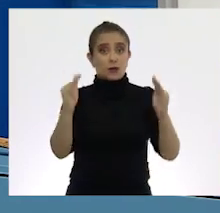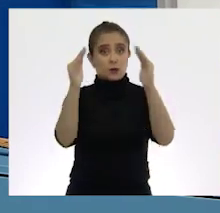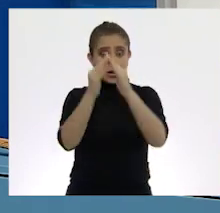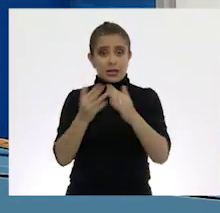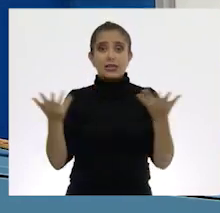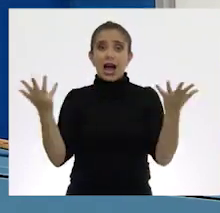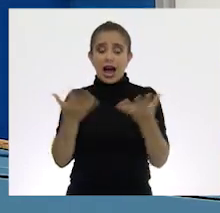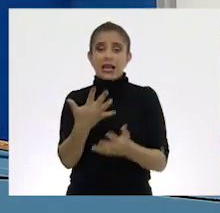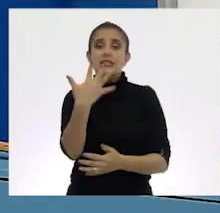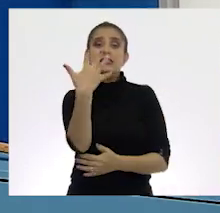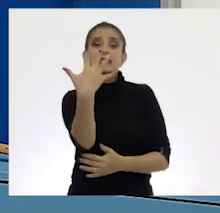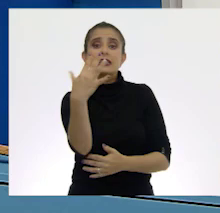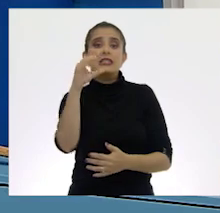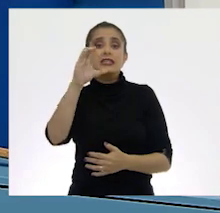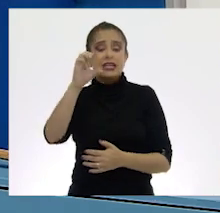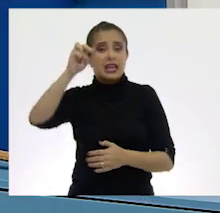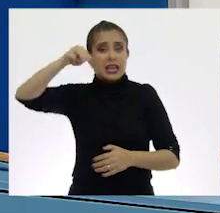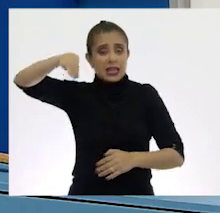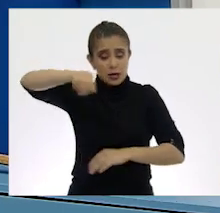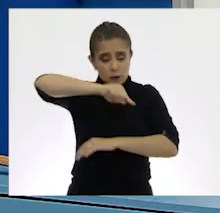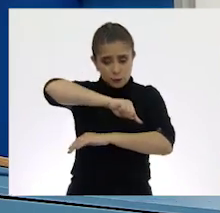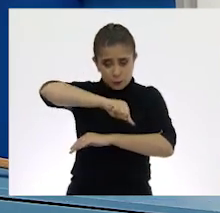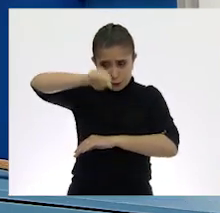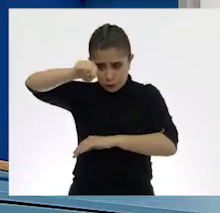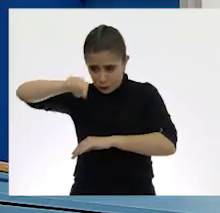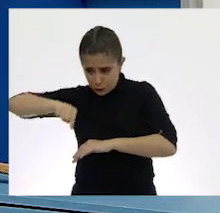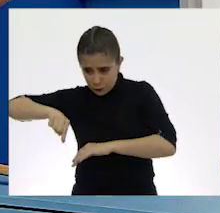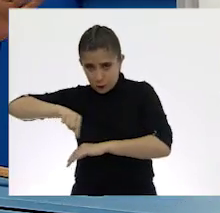lo pueden practicar con cualquier otra medida. ¿De acuerdo?